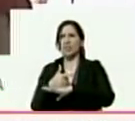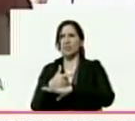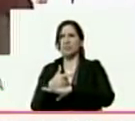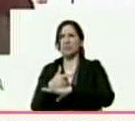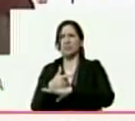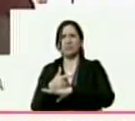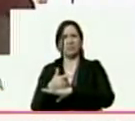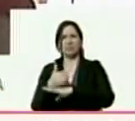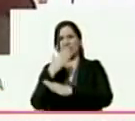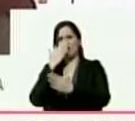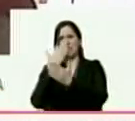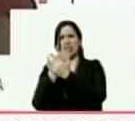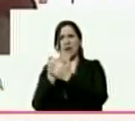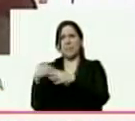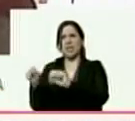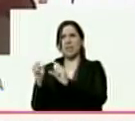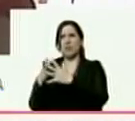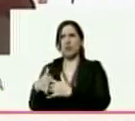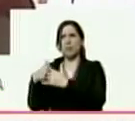norteamericano